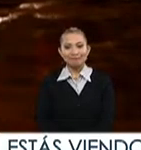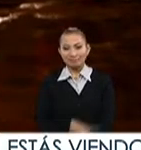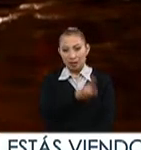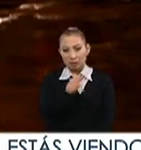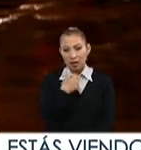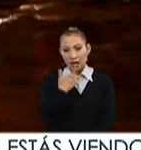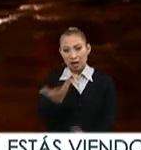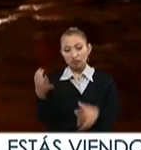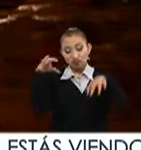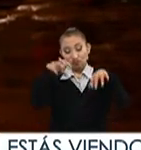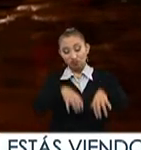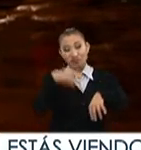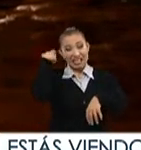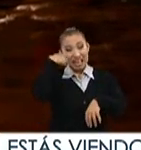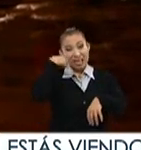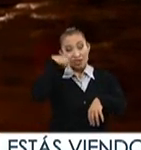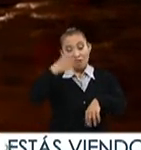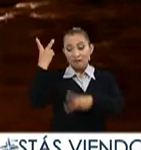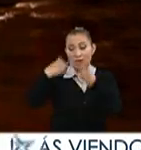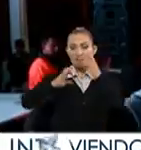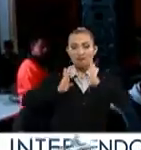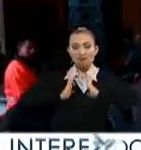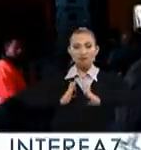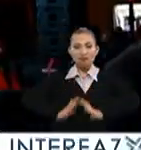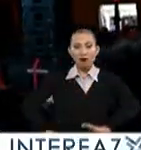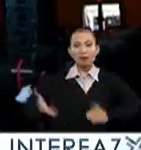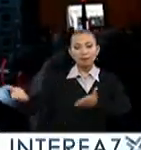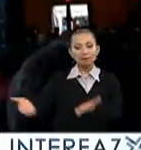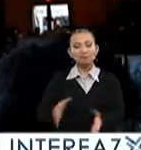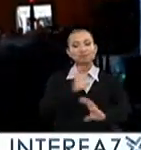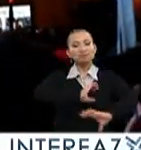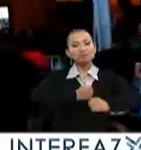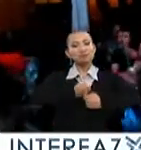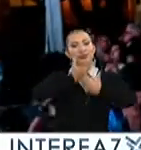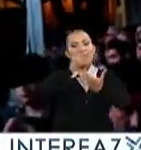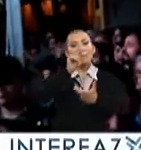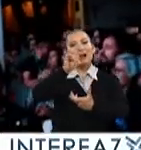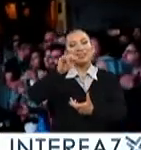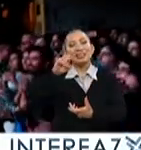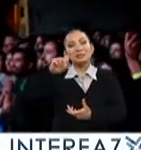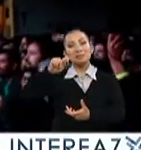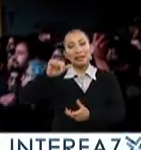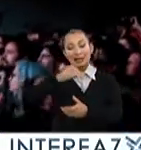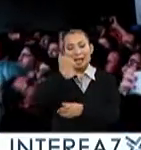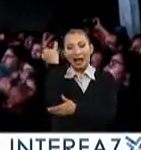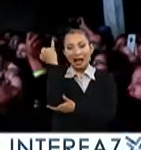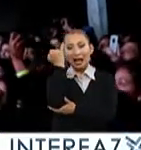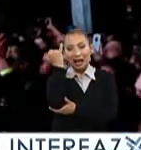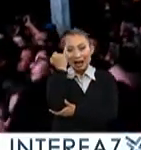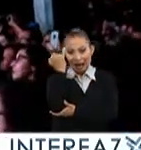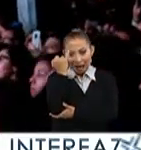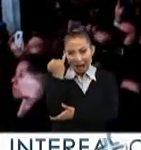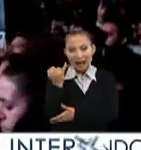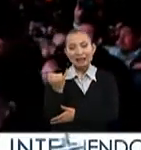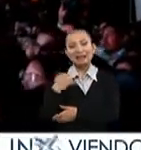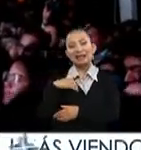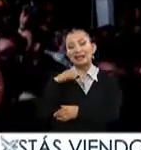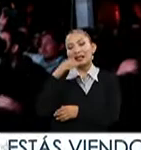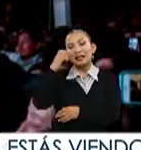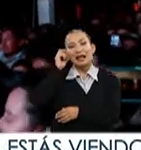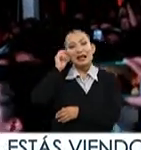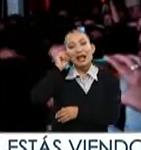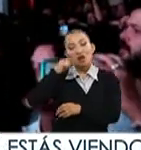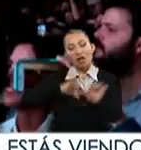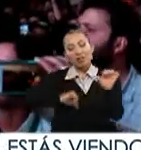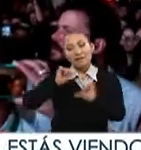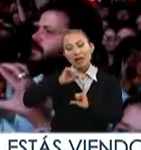Después de la tormenta que cayó en Querétaro, llegó la calma y dio paso al recital poético de Patti Smith en el Jardín Guerrero, una de las actividades más